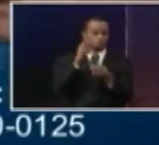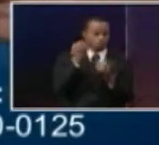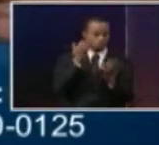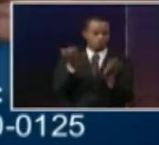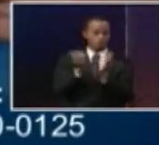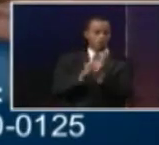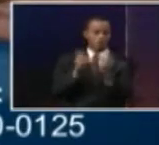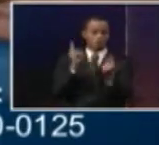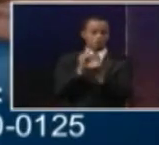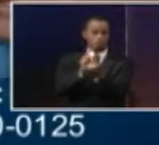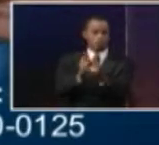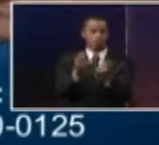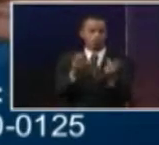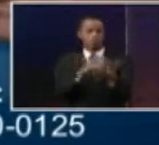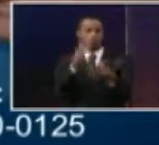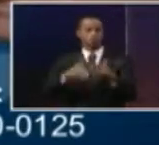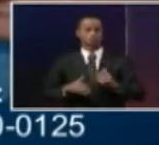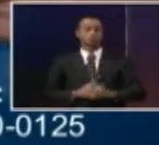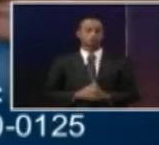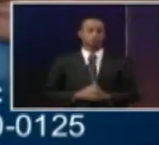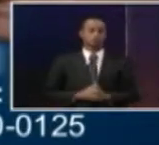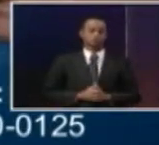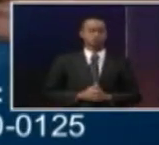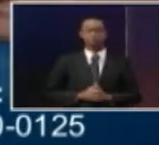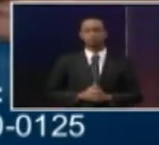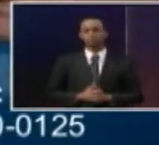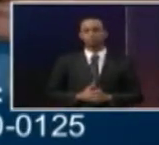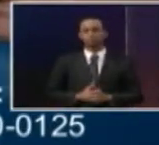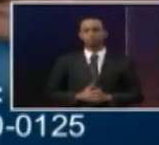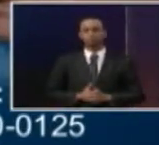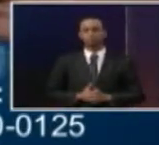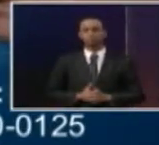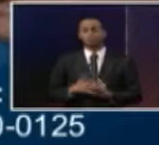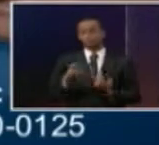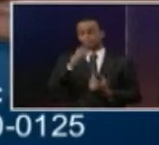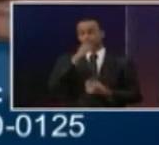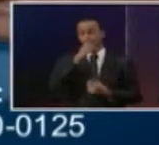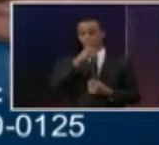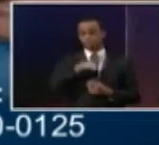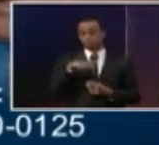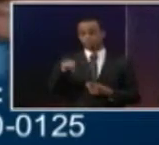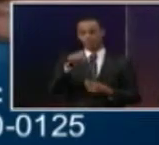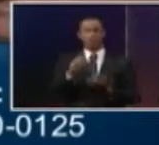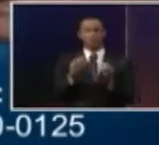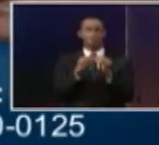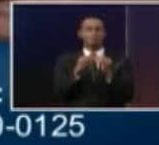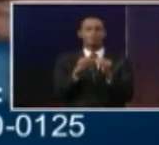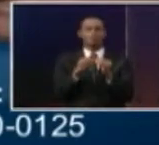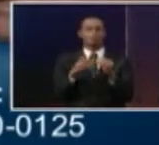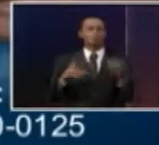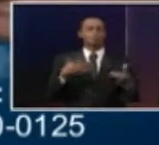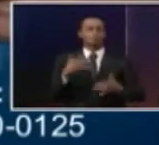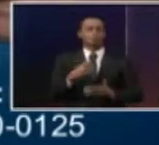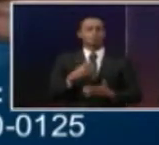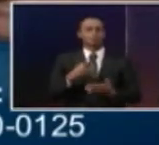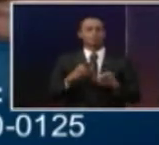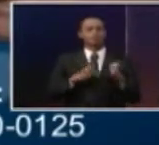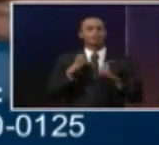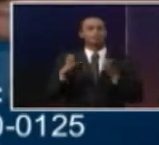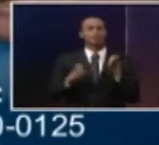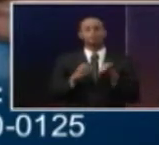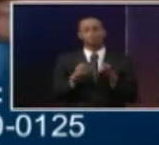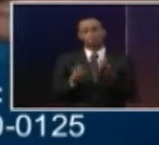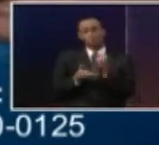volver a abrir o la cierran definitivamente. Mira ya, Daya, y a las mujeres, por ejemplo, que son como las más románticas, las que viven guardando todas